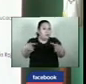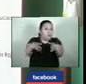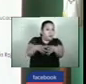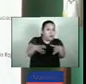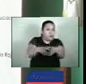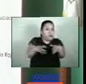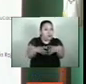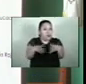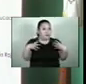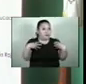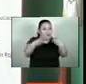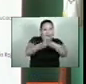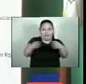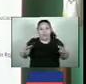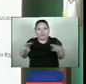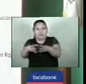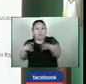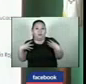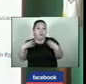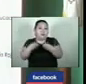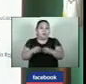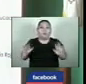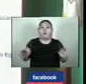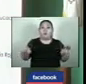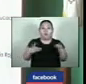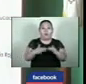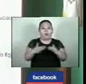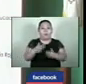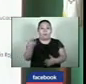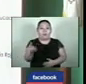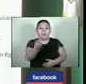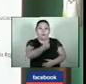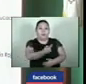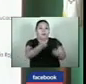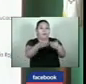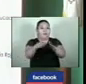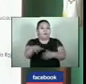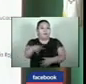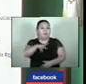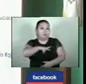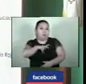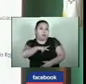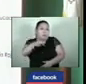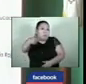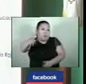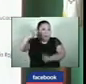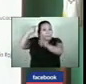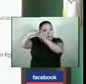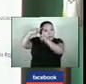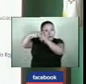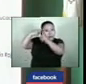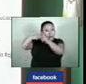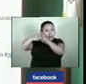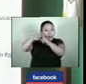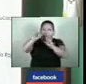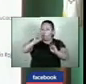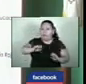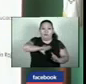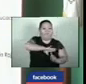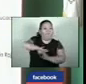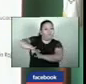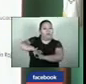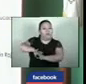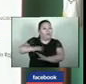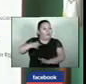este caso la dimensión sexual, tal cual si fuese la personalidad. La diversidad sexual es positiva en sí y que no puede ser excluyente.